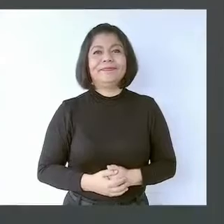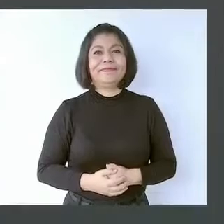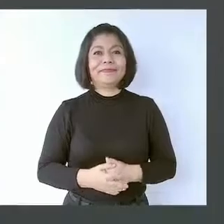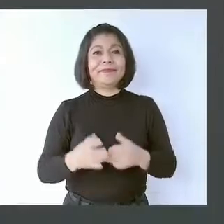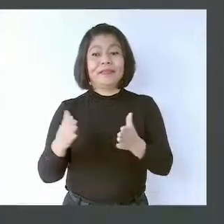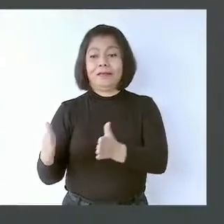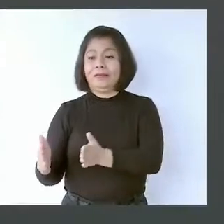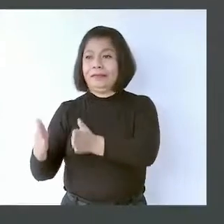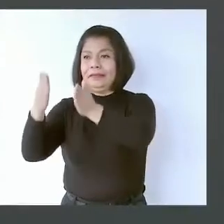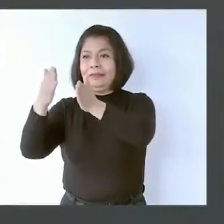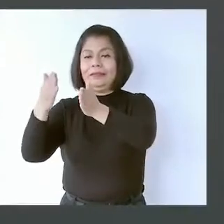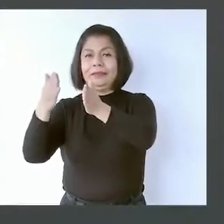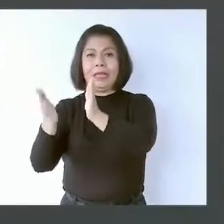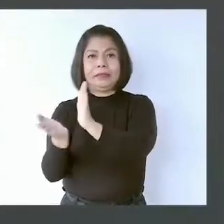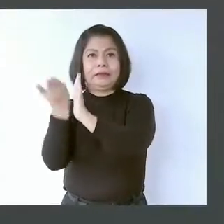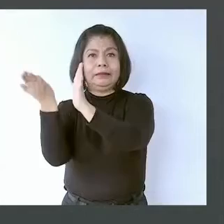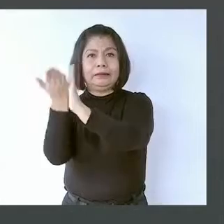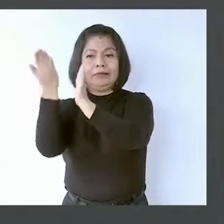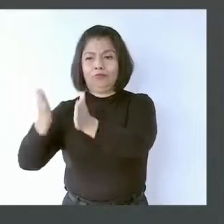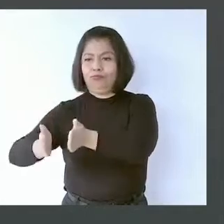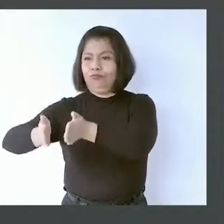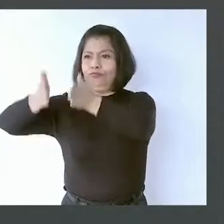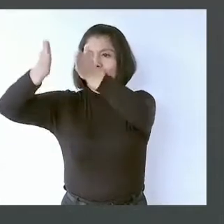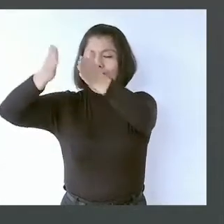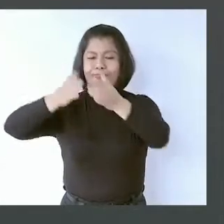columnas. Esto surge